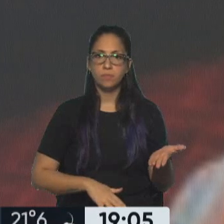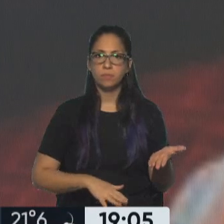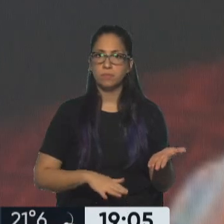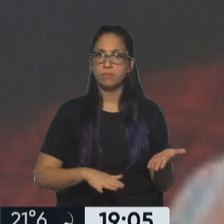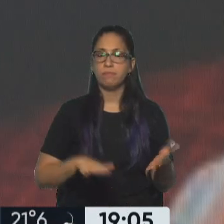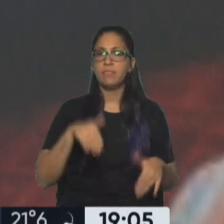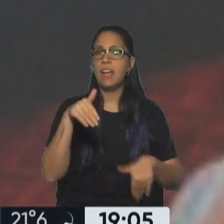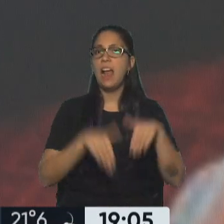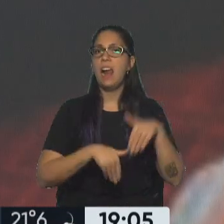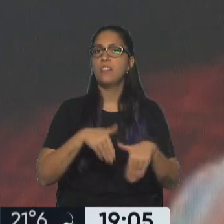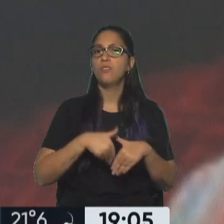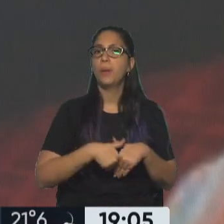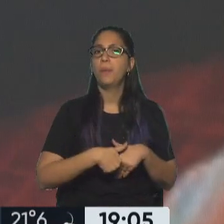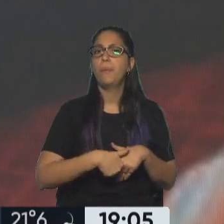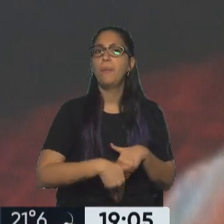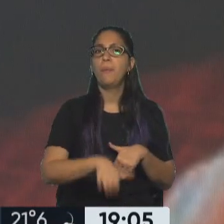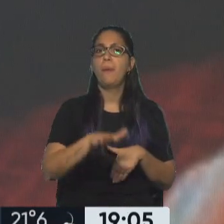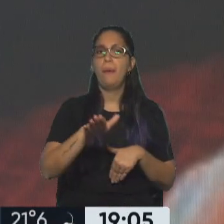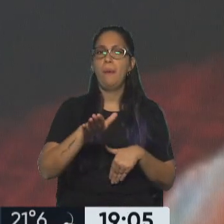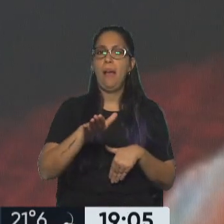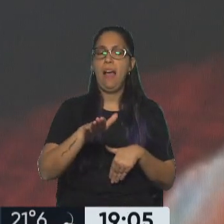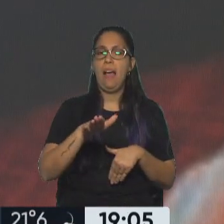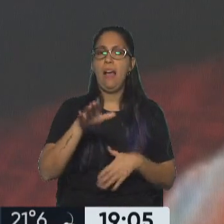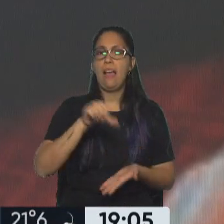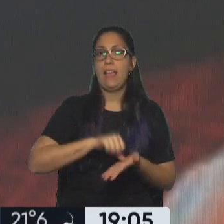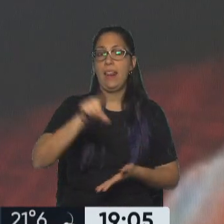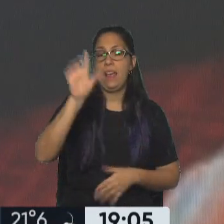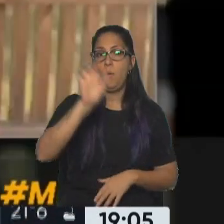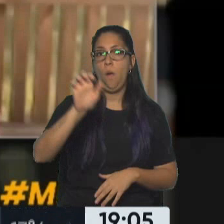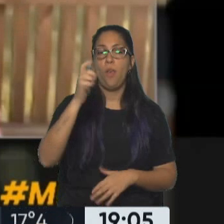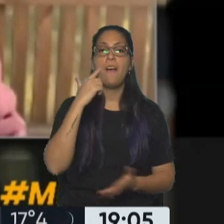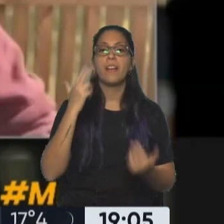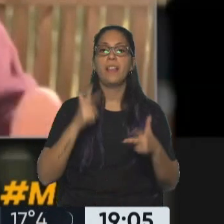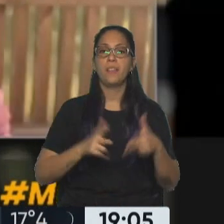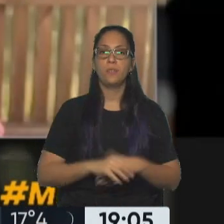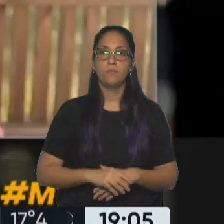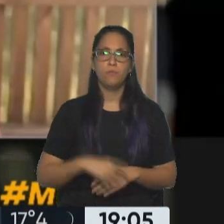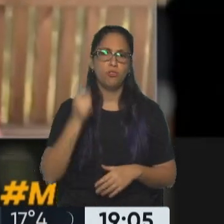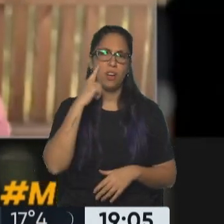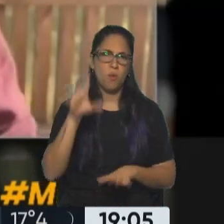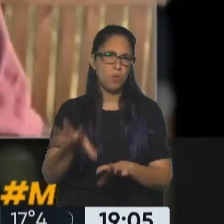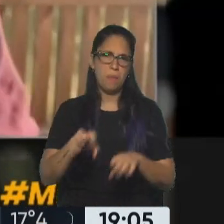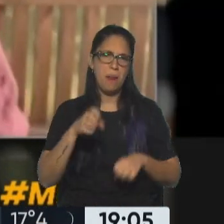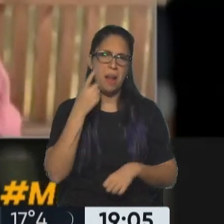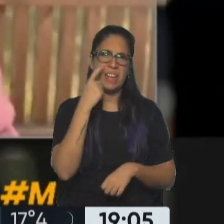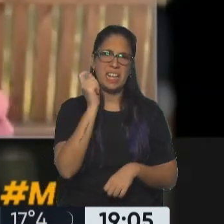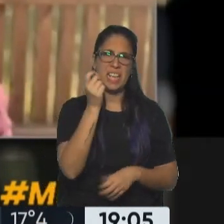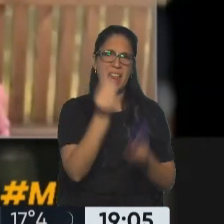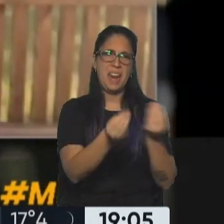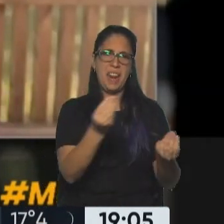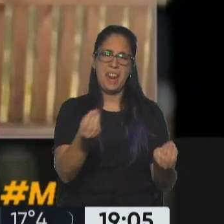mapa electoral para la votación en este país, en Ecuador. Lo escuchamos. Yo creo que es muy prematuro para hablar de candidaturas y muy